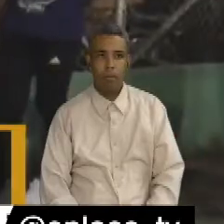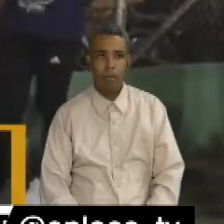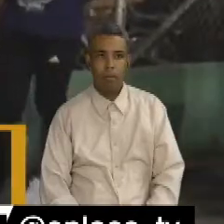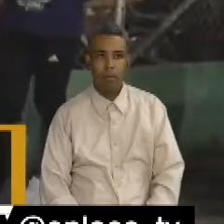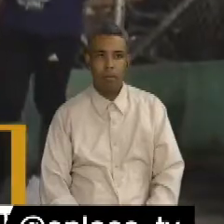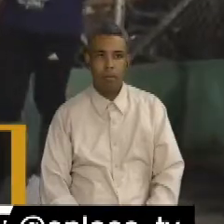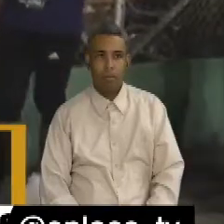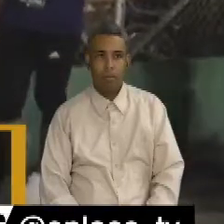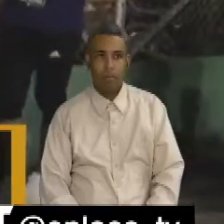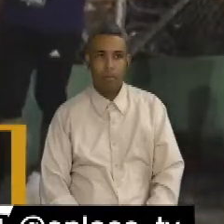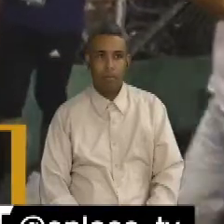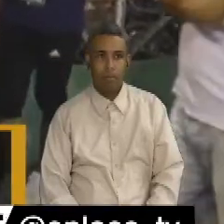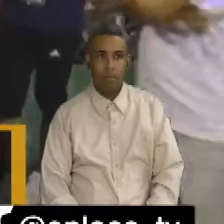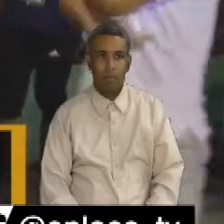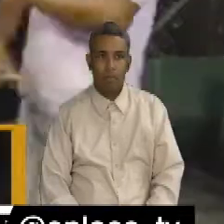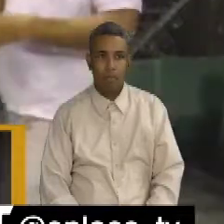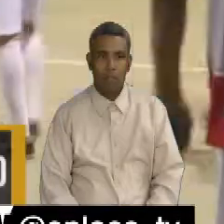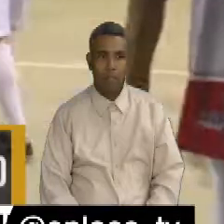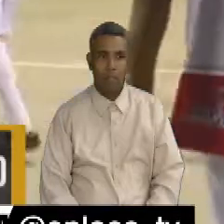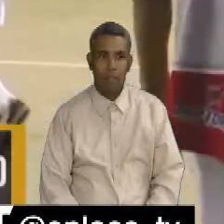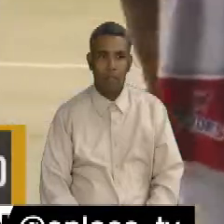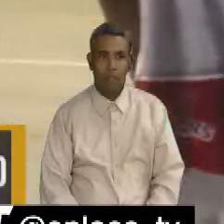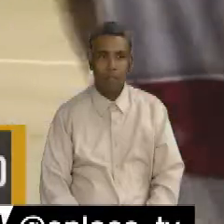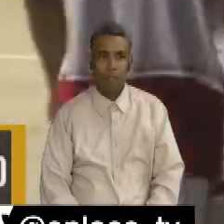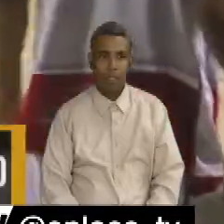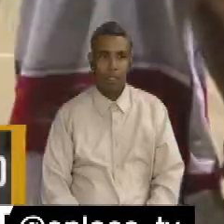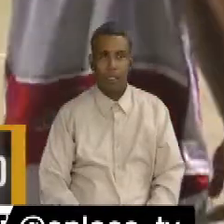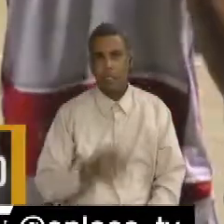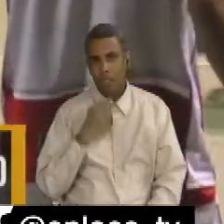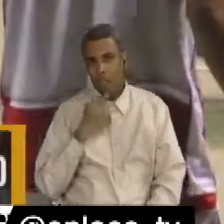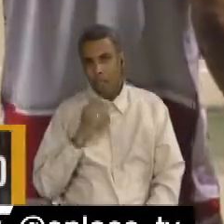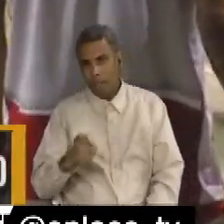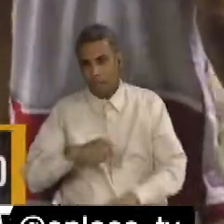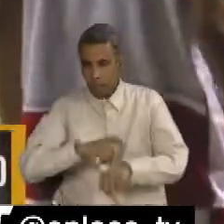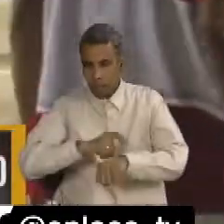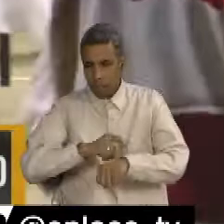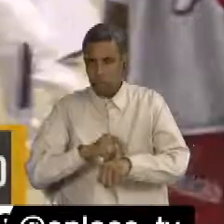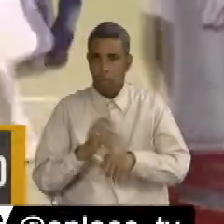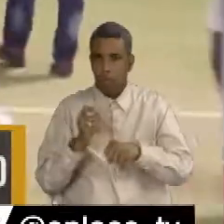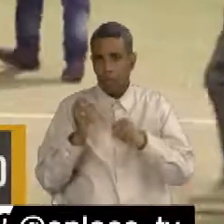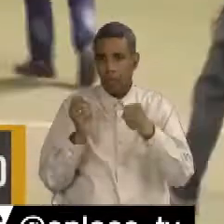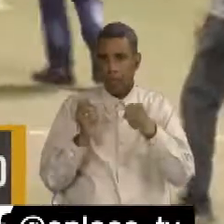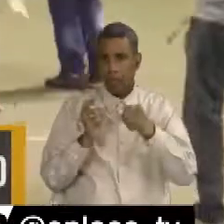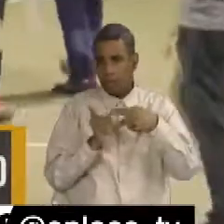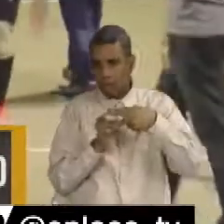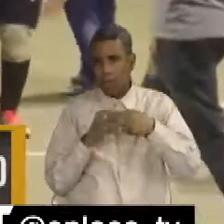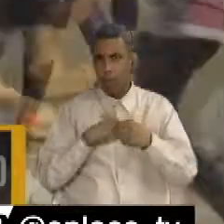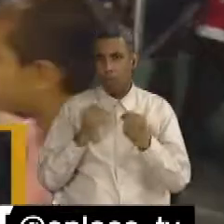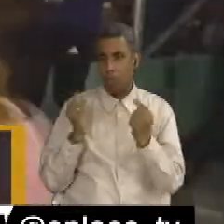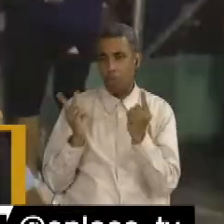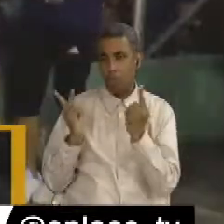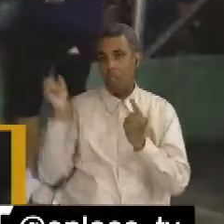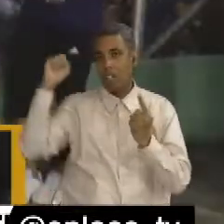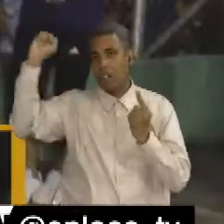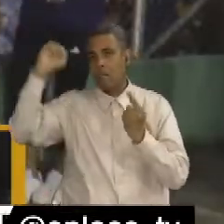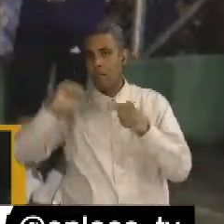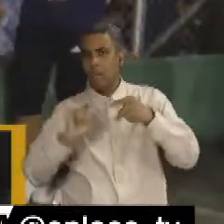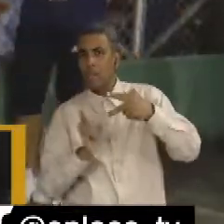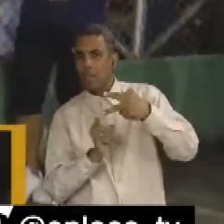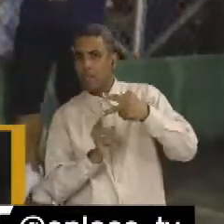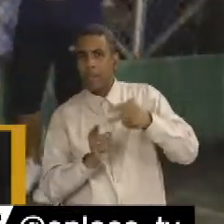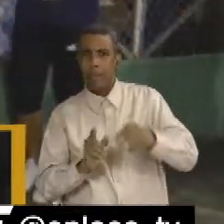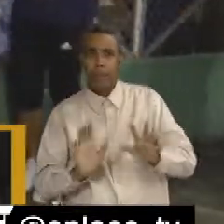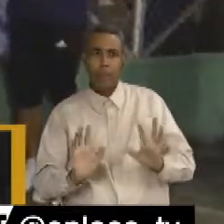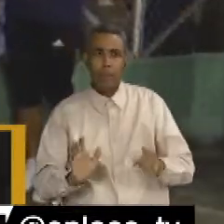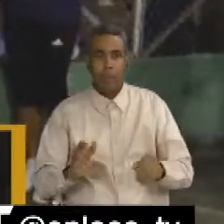duro, terminamos, nos fuimos al descanso 2-1 ganando y pues salimos al segundo tiempo muy,